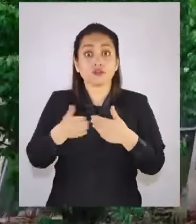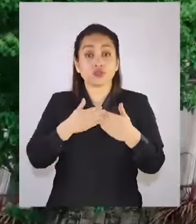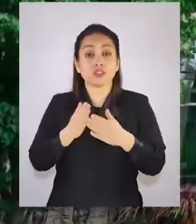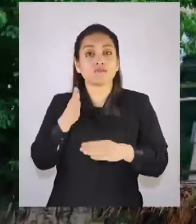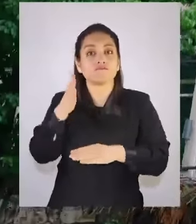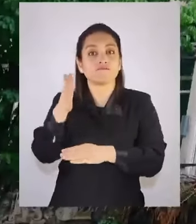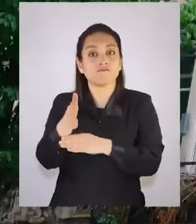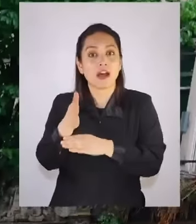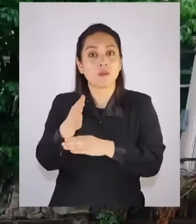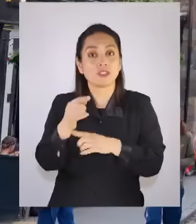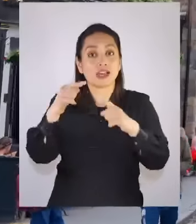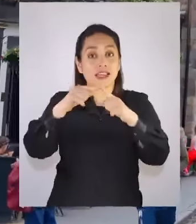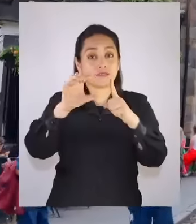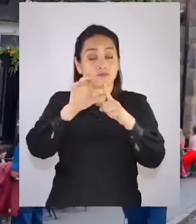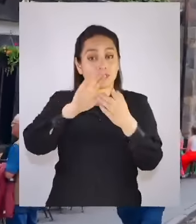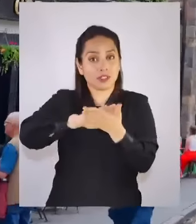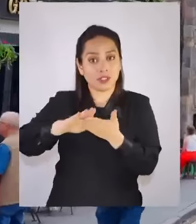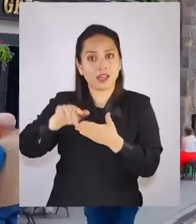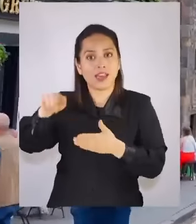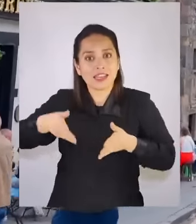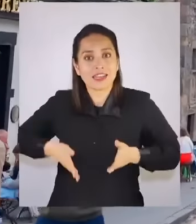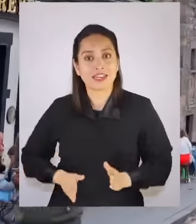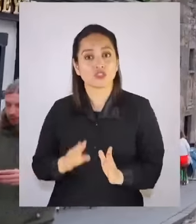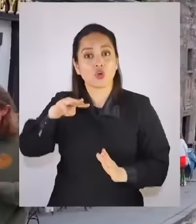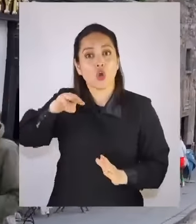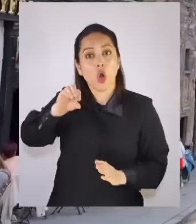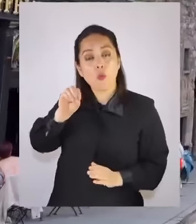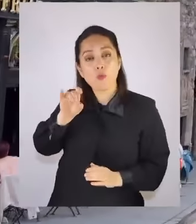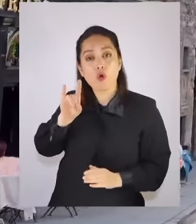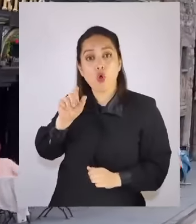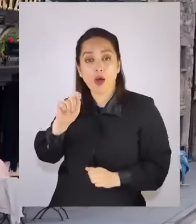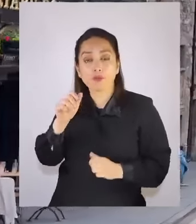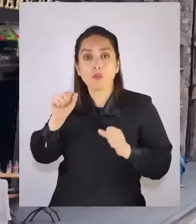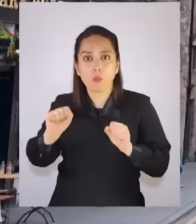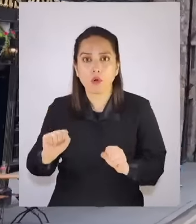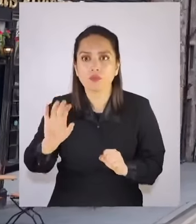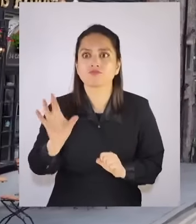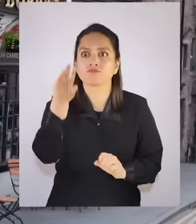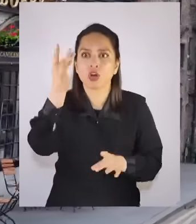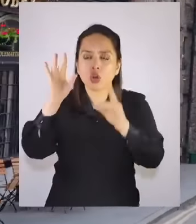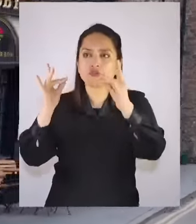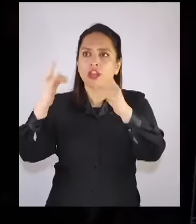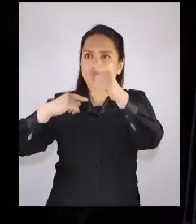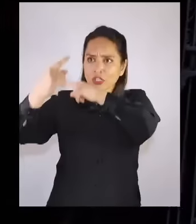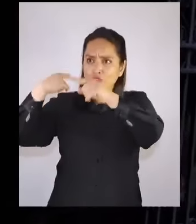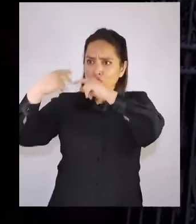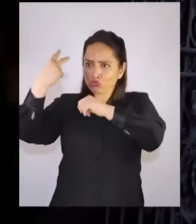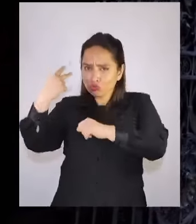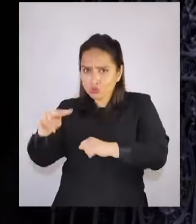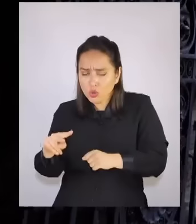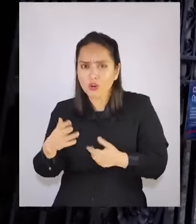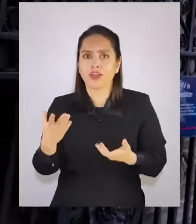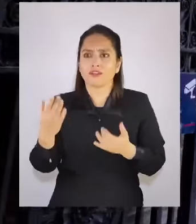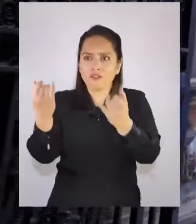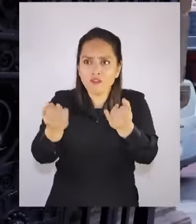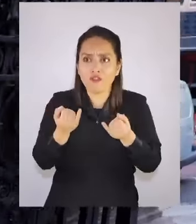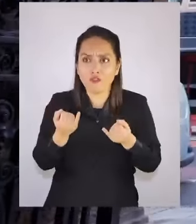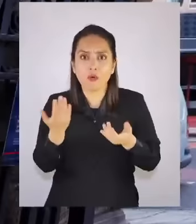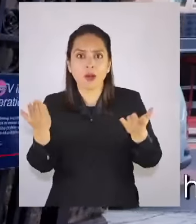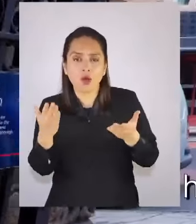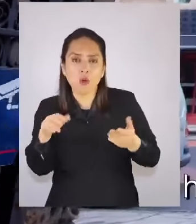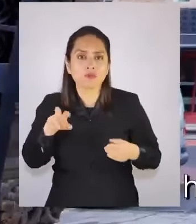Edimburgo. En esta ciudad donde nació Juan Moat, aún podemos encontrar vestigios que dan cuenta de sus pasos por estas